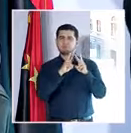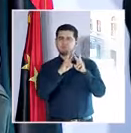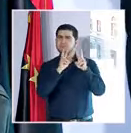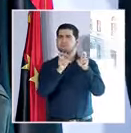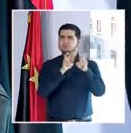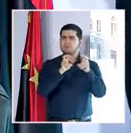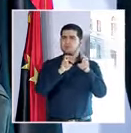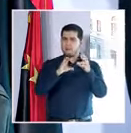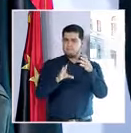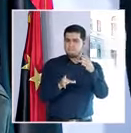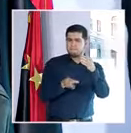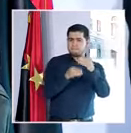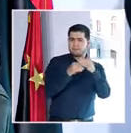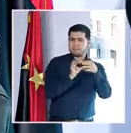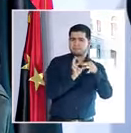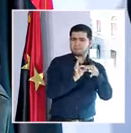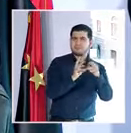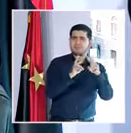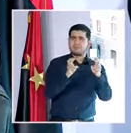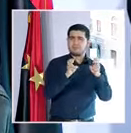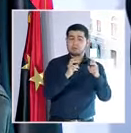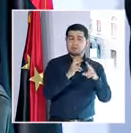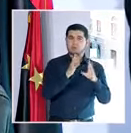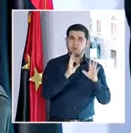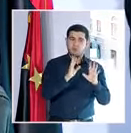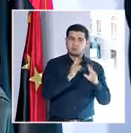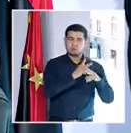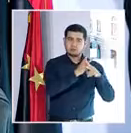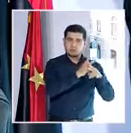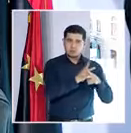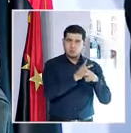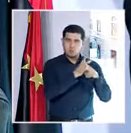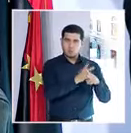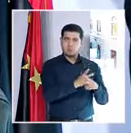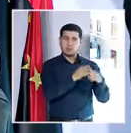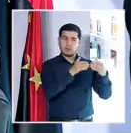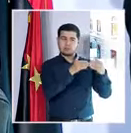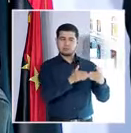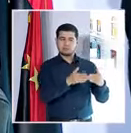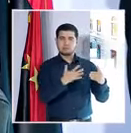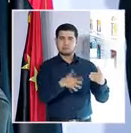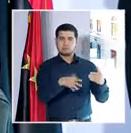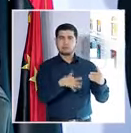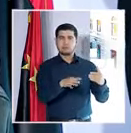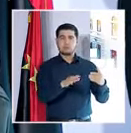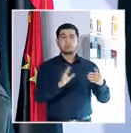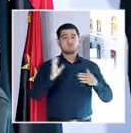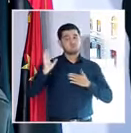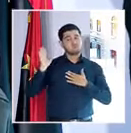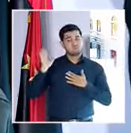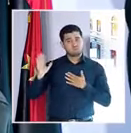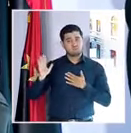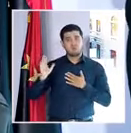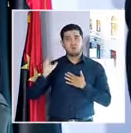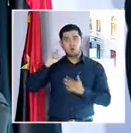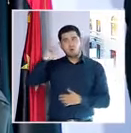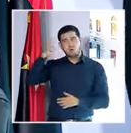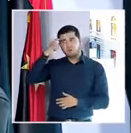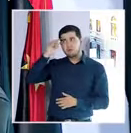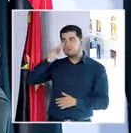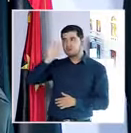complementarios en materia de seguridad fronteriza que el Gobierno Nacional dejó comprometidos y que esperamos